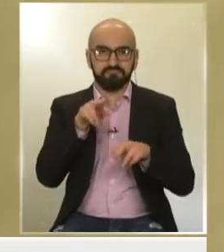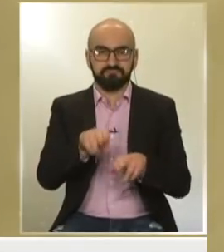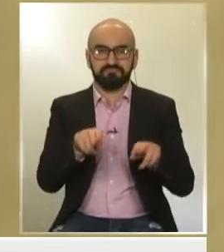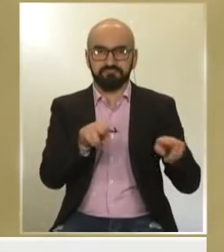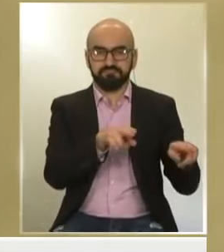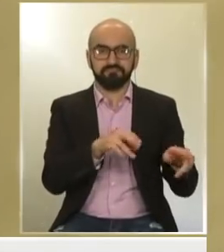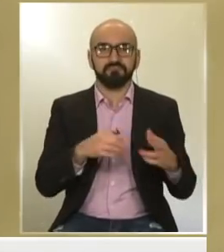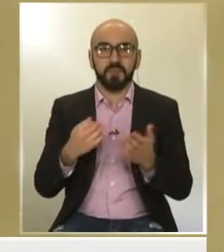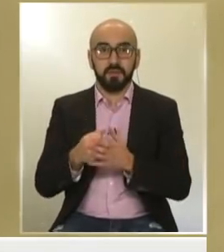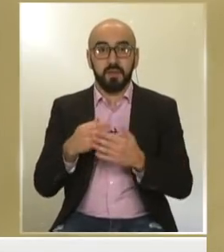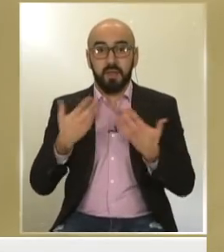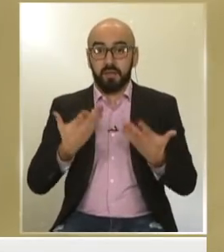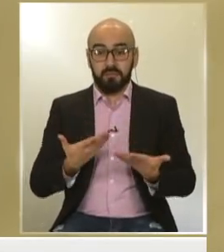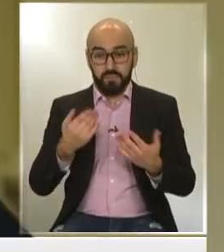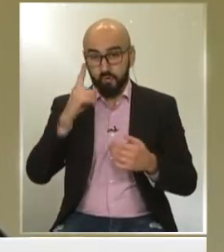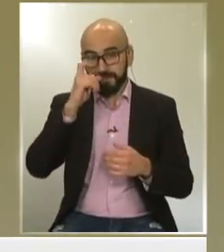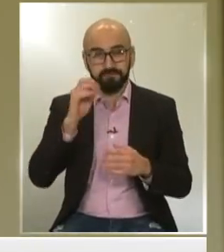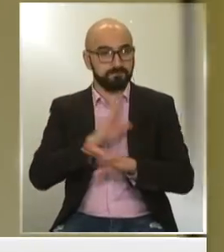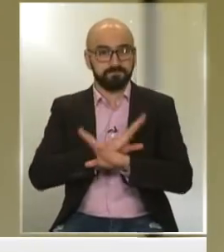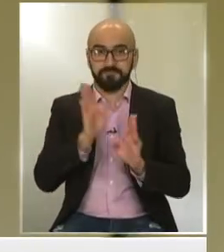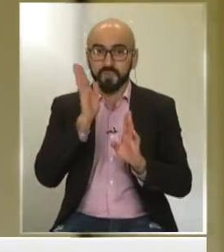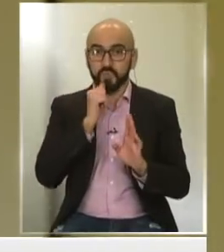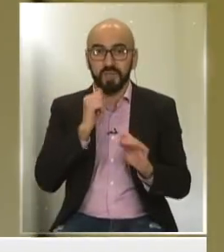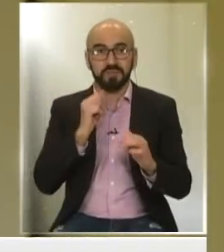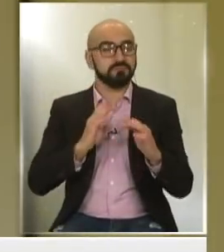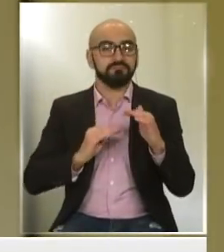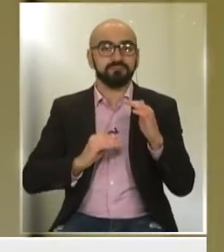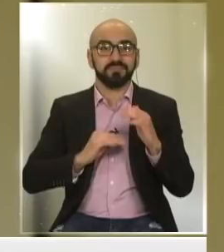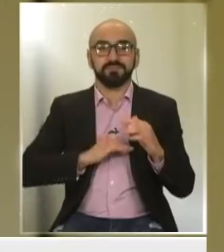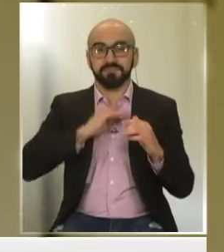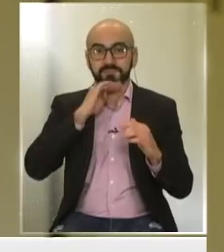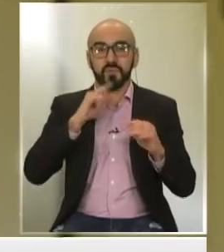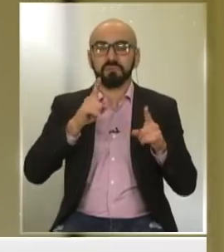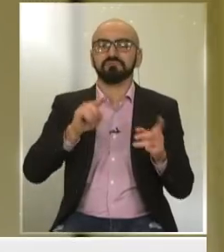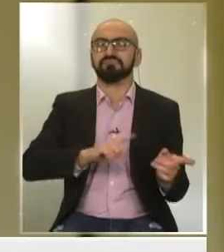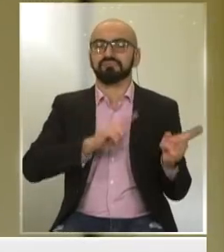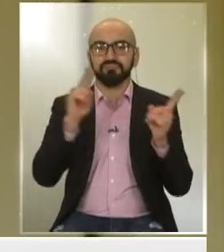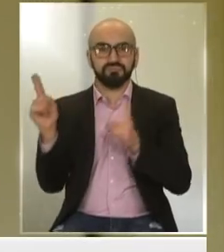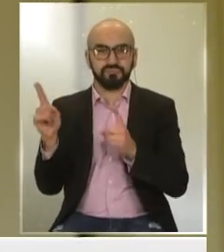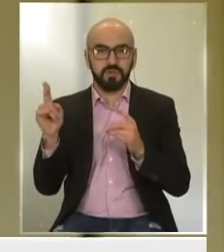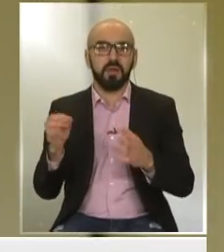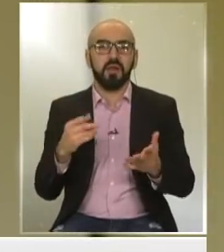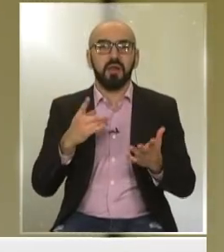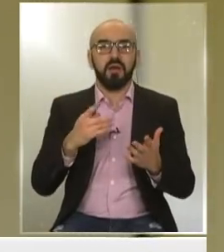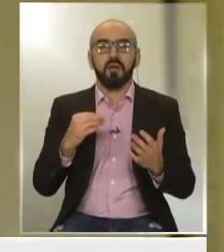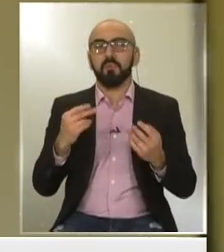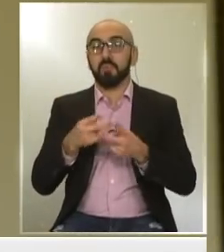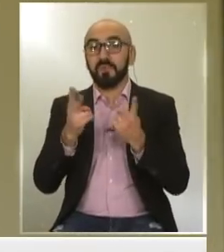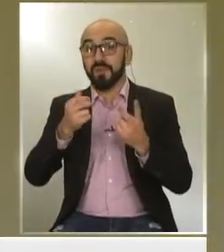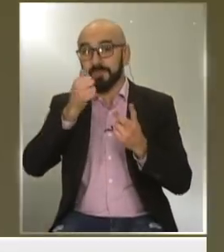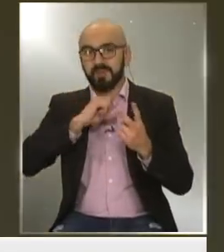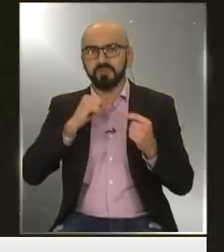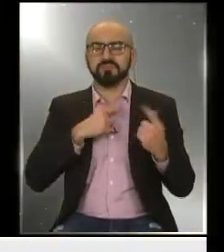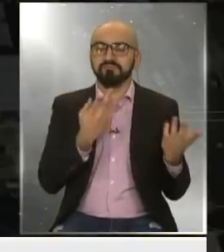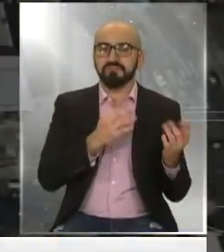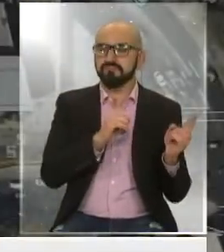Ya nosotros no tenemos cama acá en el hospital, entonces se sube a la red pública-privada a través de los GCC Minsal y van a buscar un